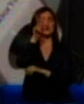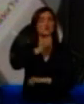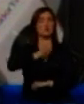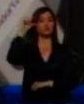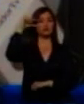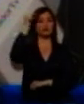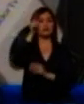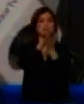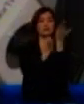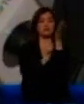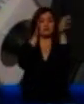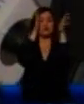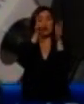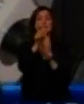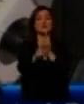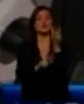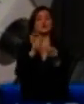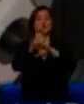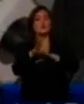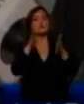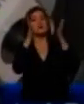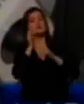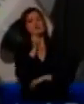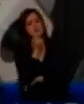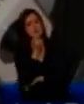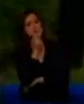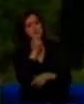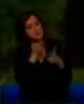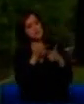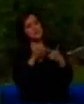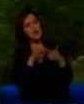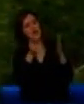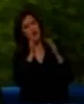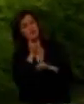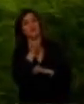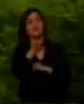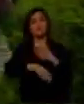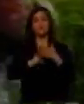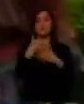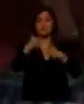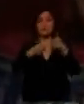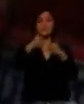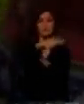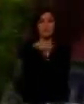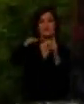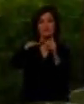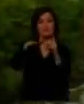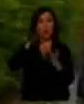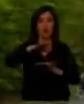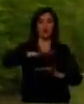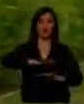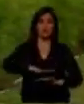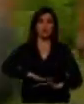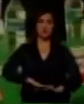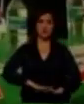será escuchar al pueblo, tomar en cuenta sus peticiones. Más tarde los candidatos llegaron a un ambiente más relajado. Frente